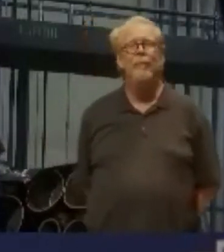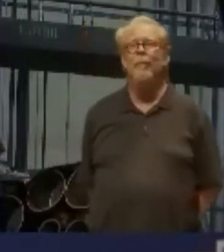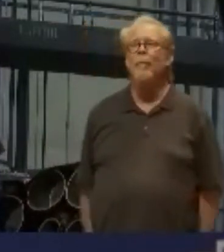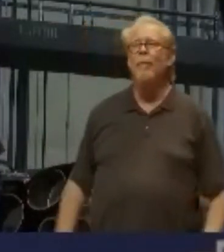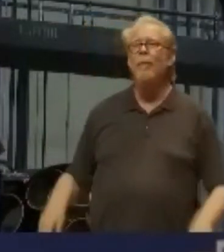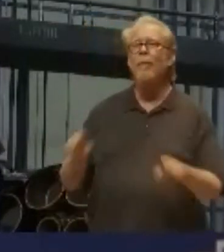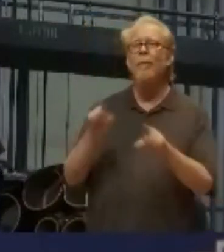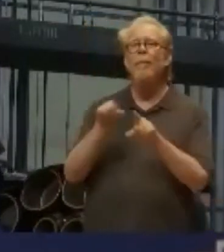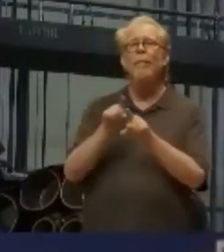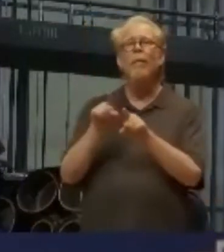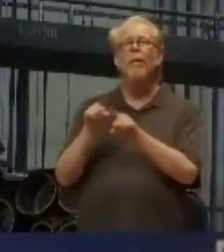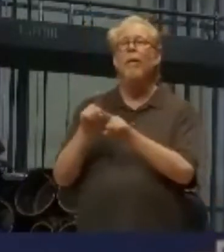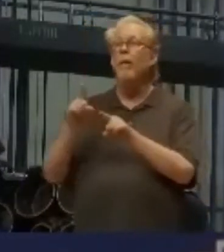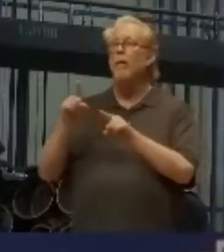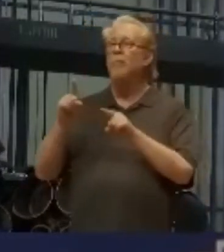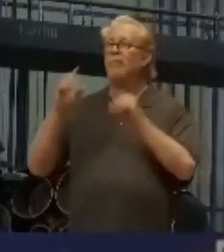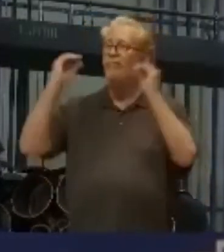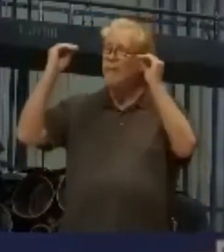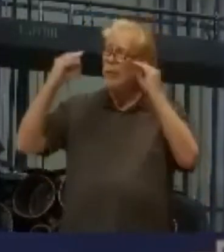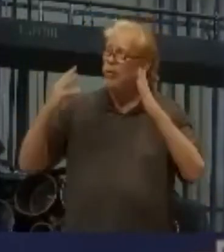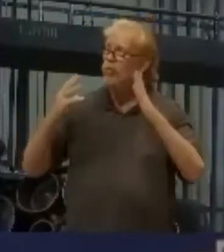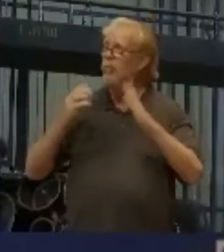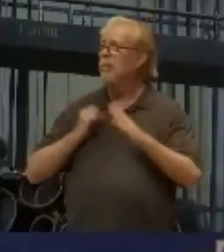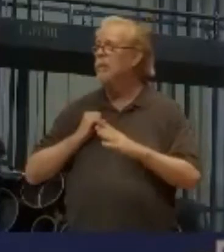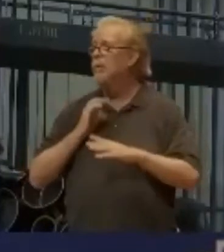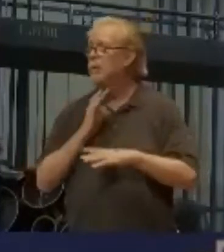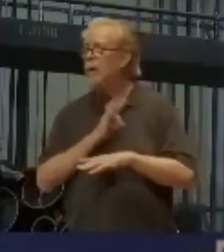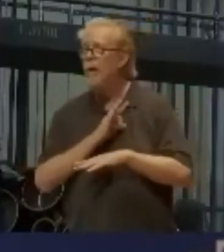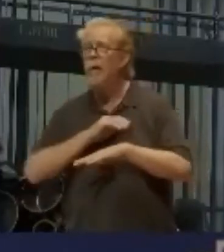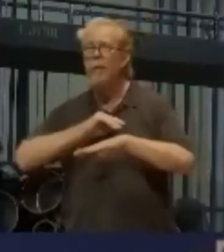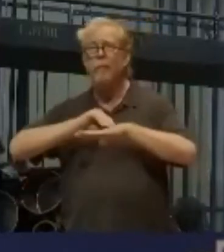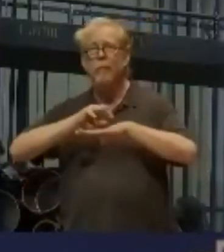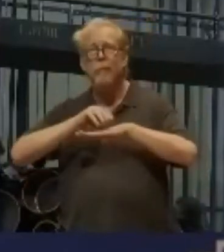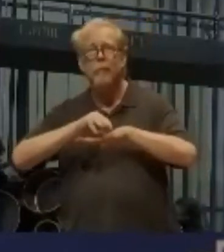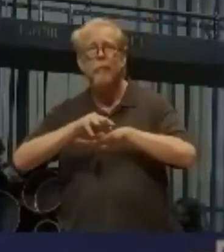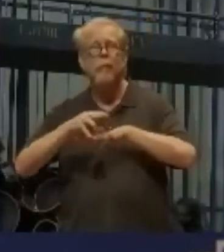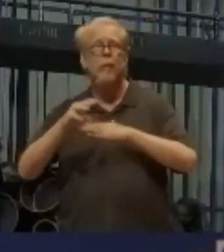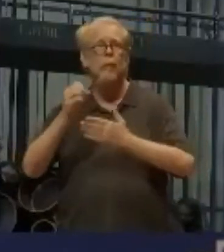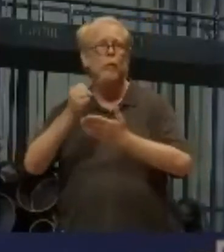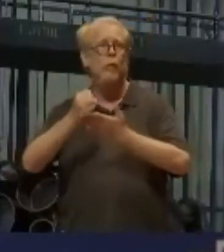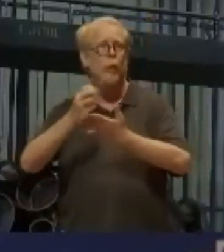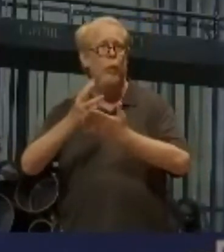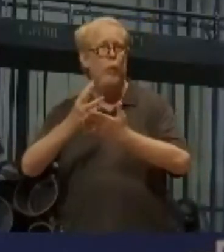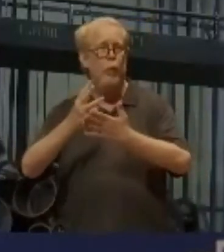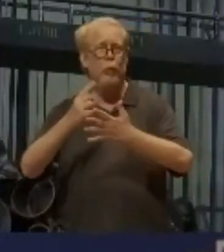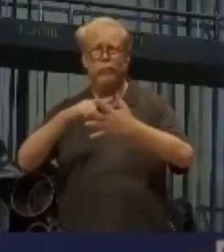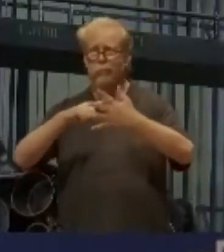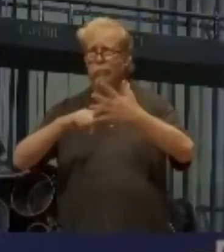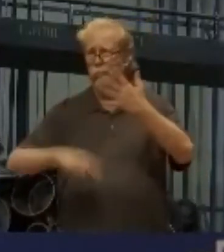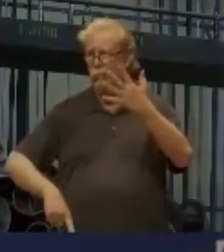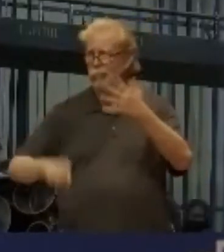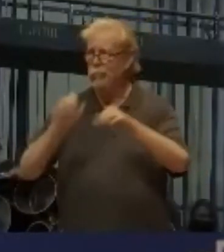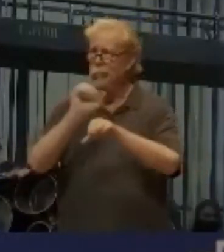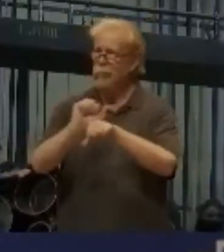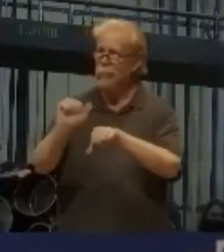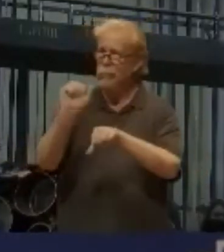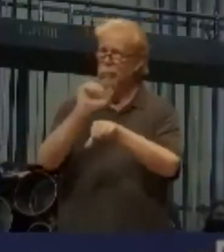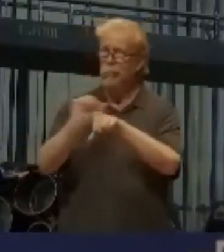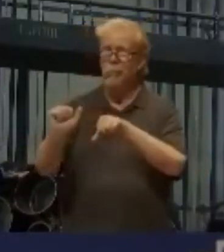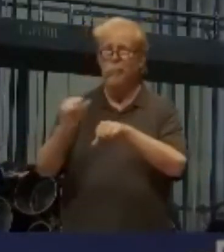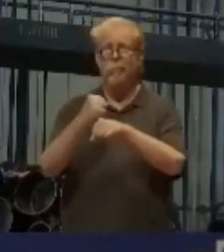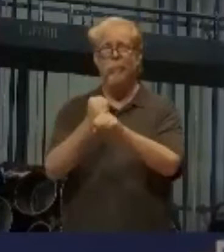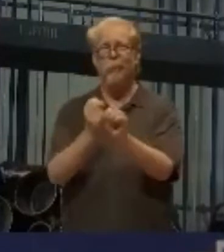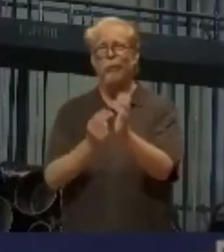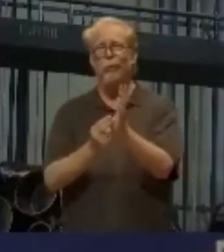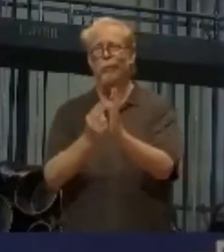Y también quiero reconocer a todo el miembro del personal, asesores, consejeros, trabajadores sociales, quienes trabajan